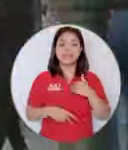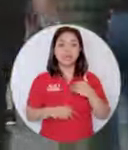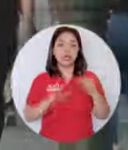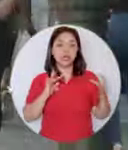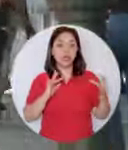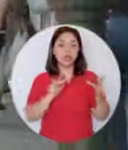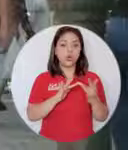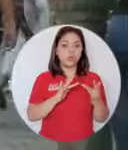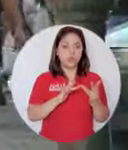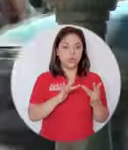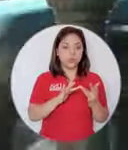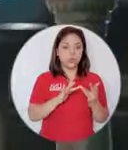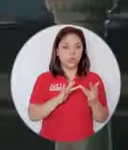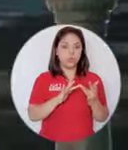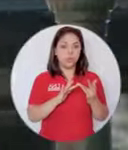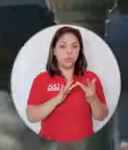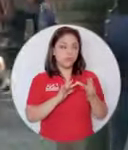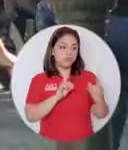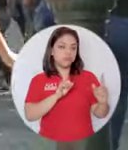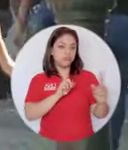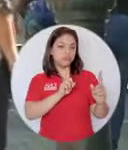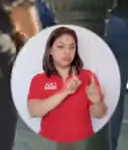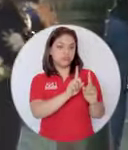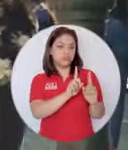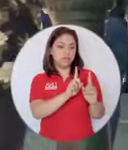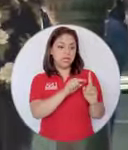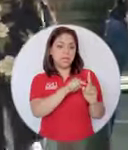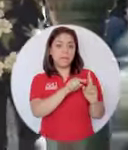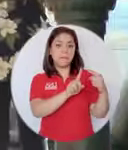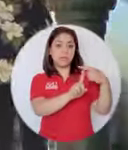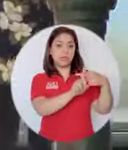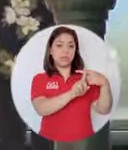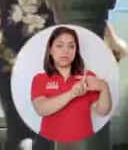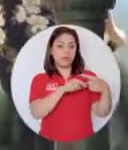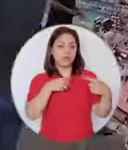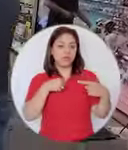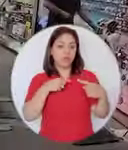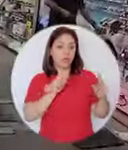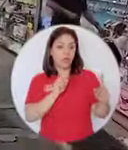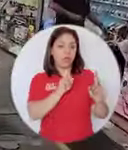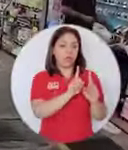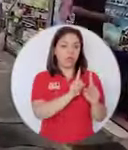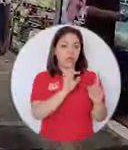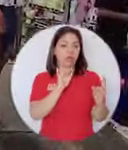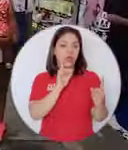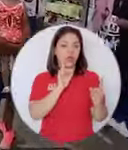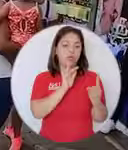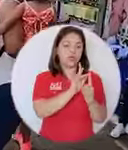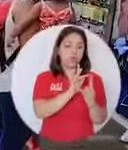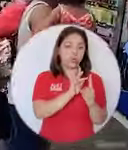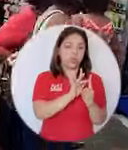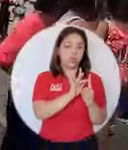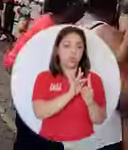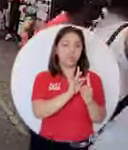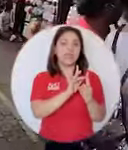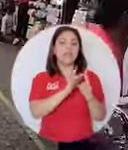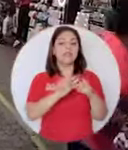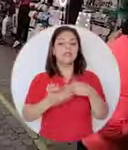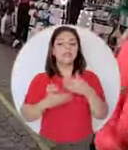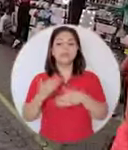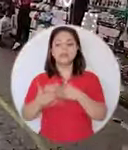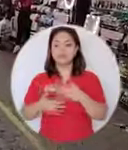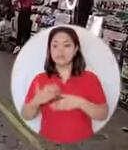un contacto denominado el nexo epidemiológico con un contacto positivo y que comenzaron a desarrollar estos síntomas. Hoy en